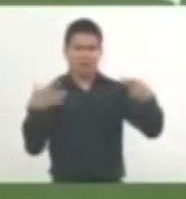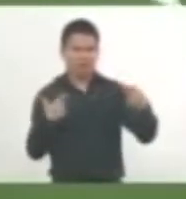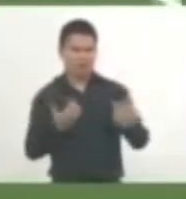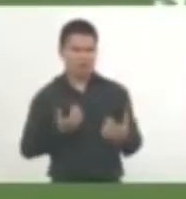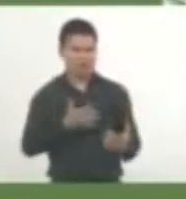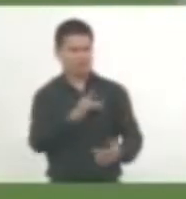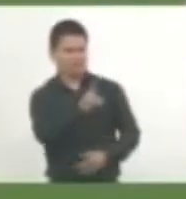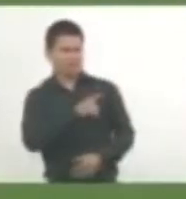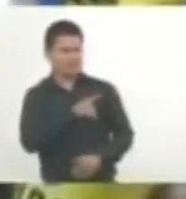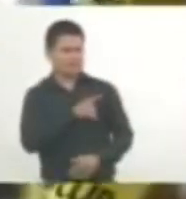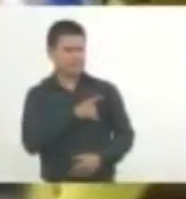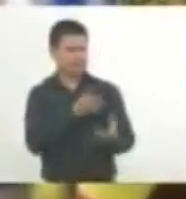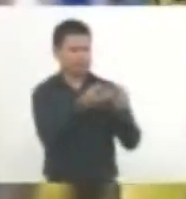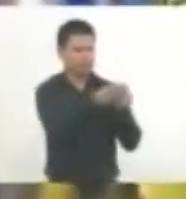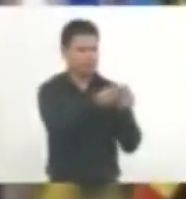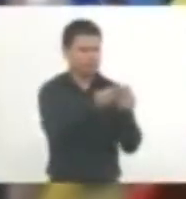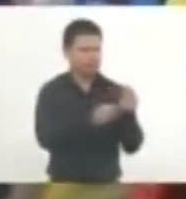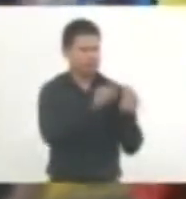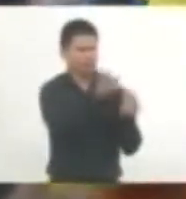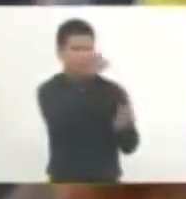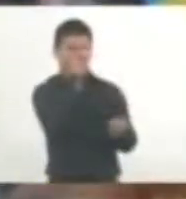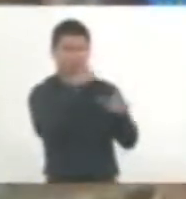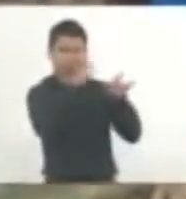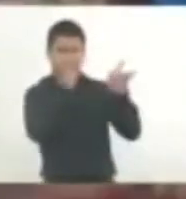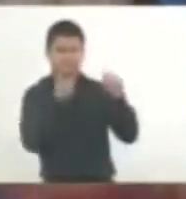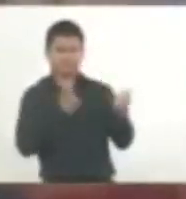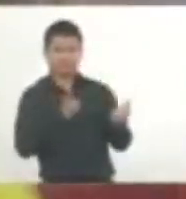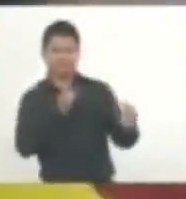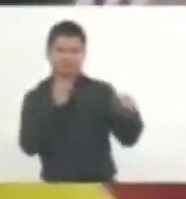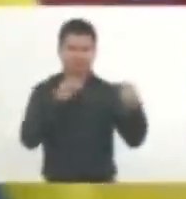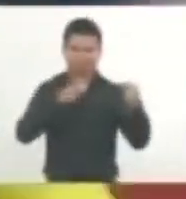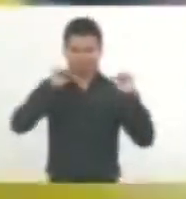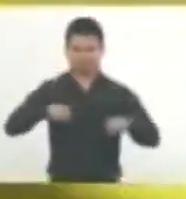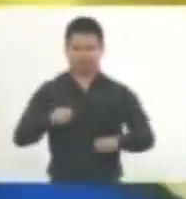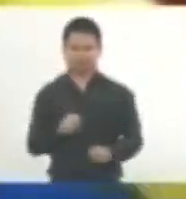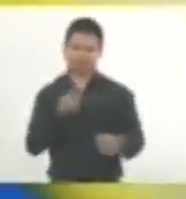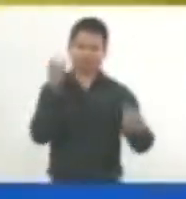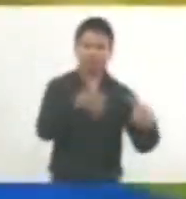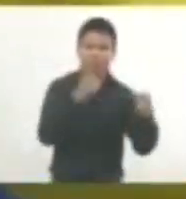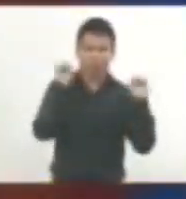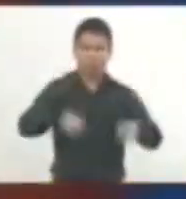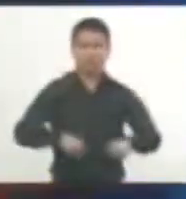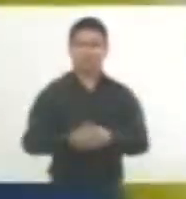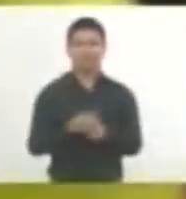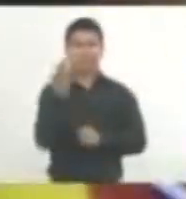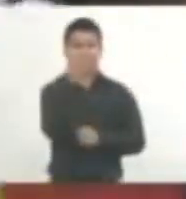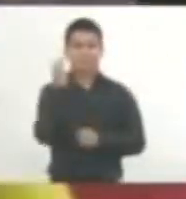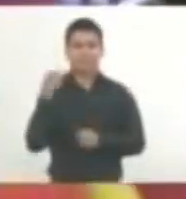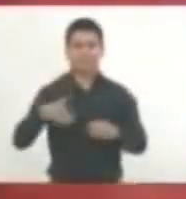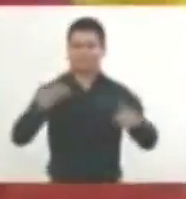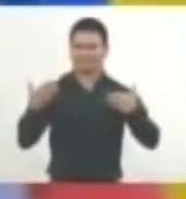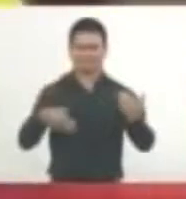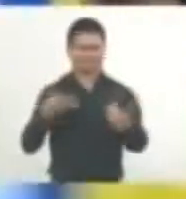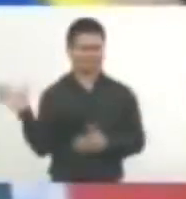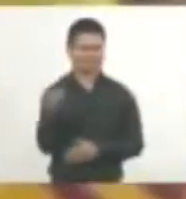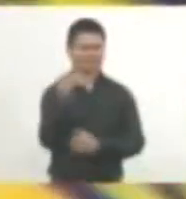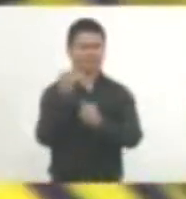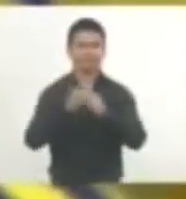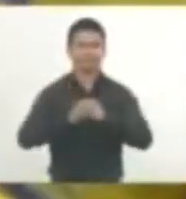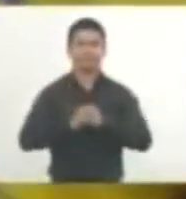con rutilantes estrellas, la alegría de la eliminatoria se vive en todos los rincones de Barranquilla.